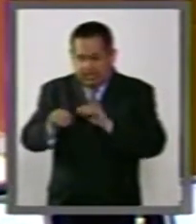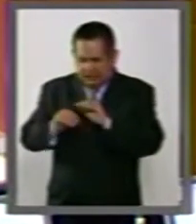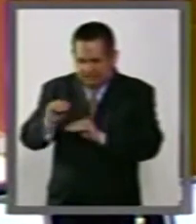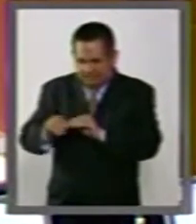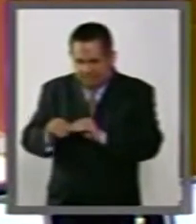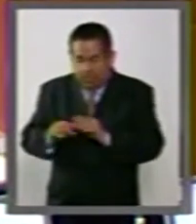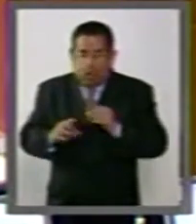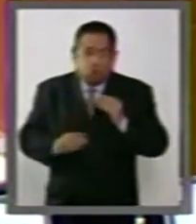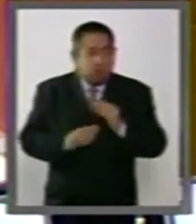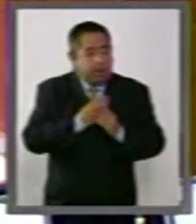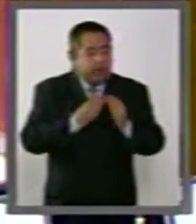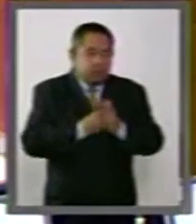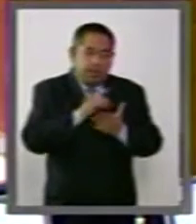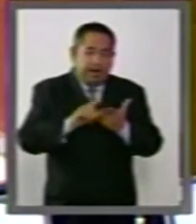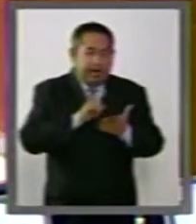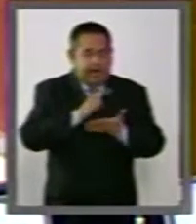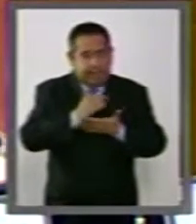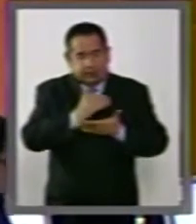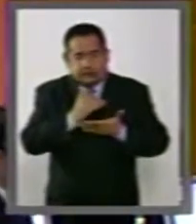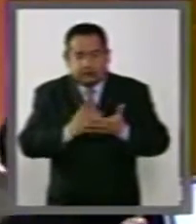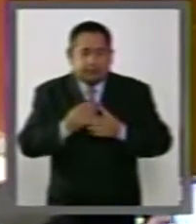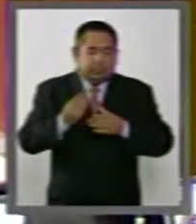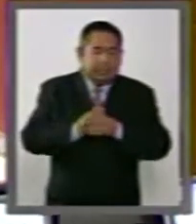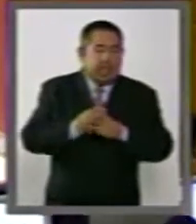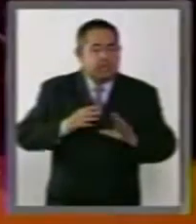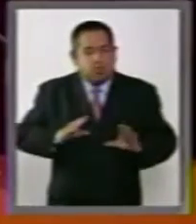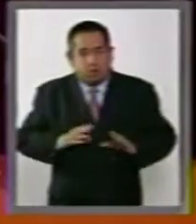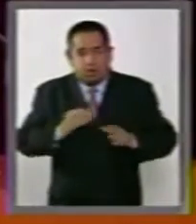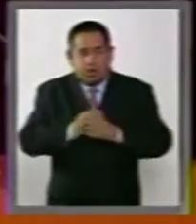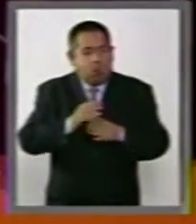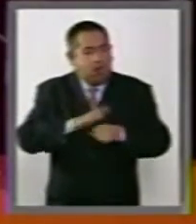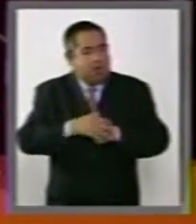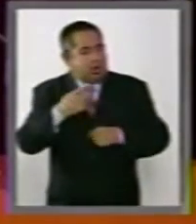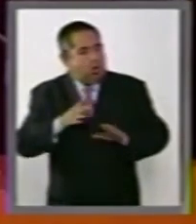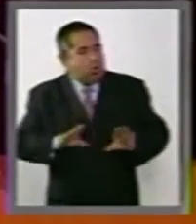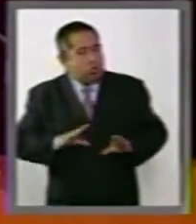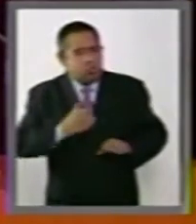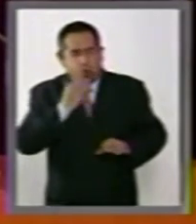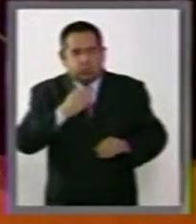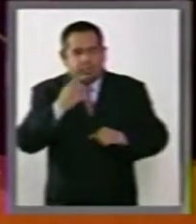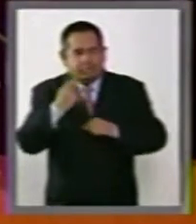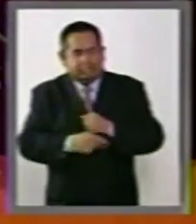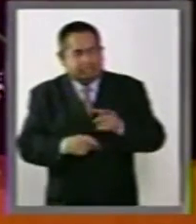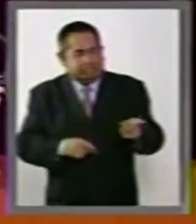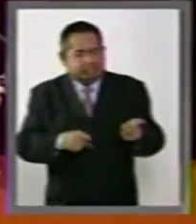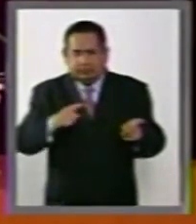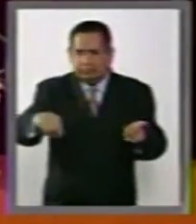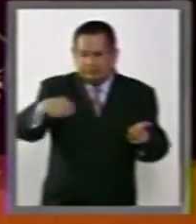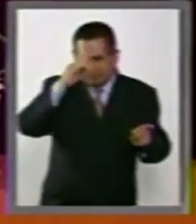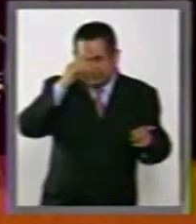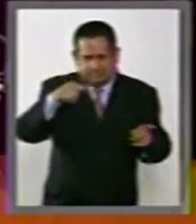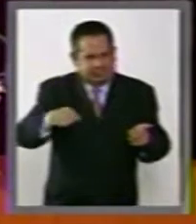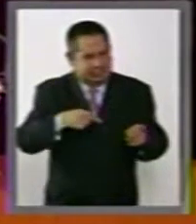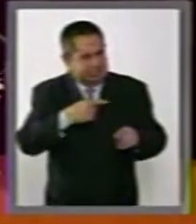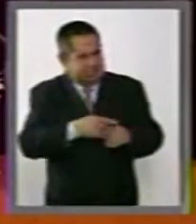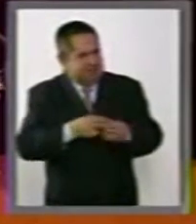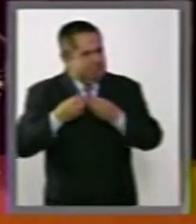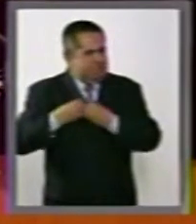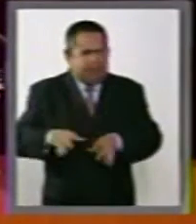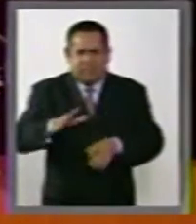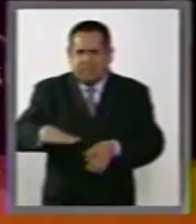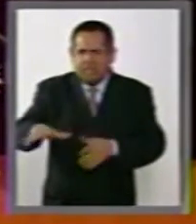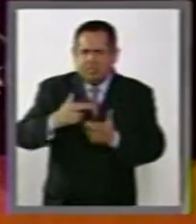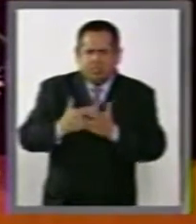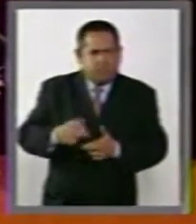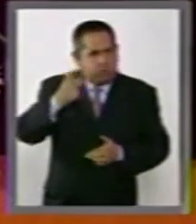nuevas categorías normativas correspondientes a la realización de conductas consideradas por los mexicanos como lesivas al patrimonio que